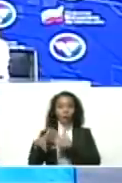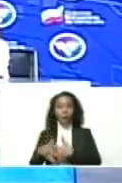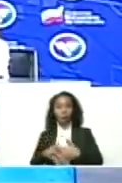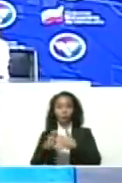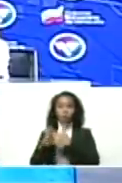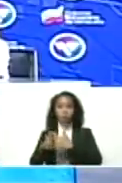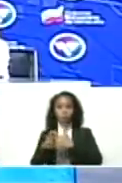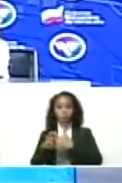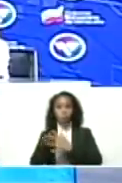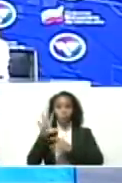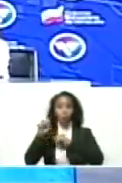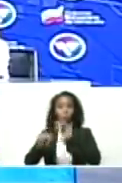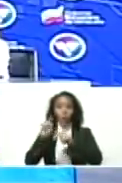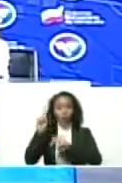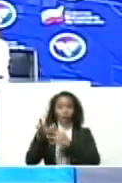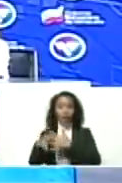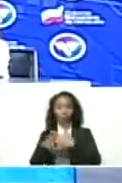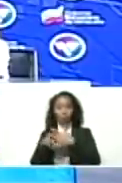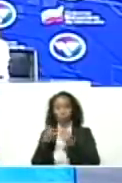en compra en la Florida. Bueno,